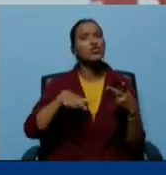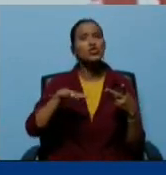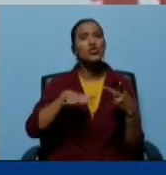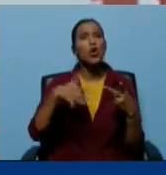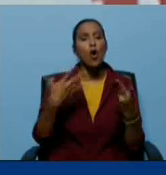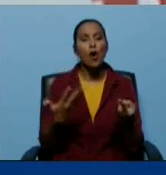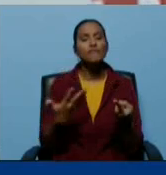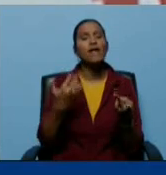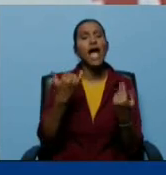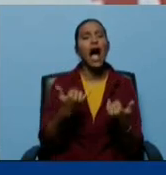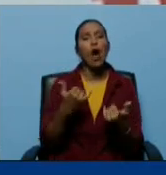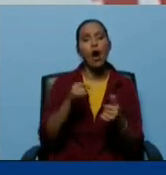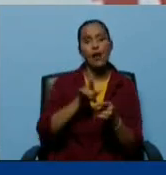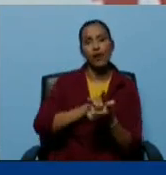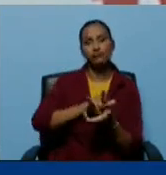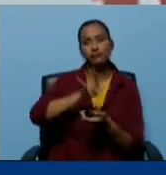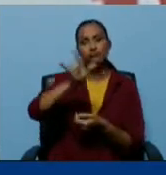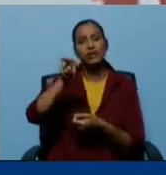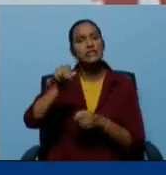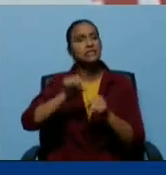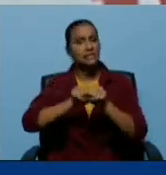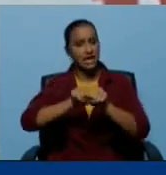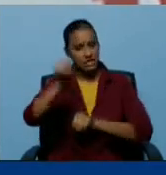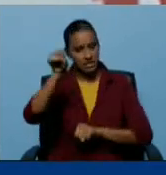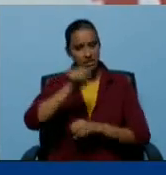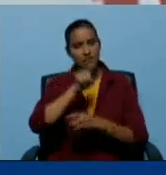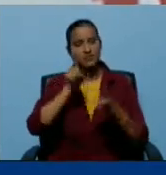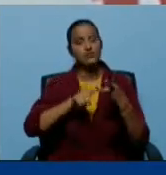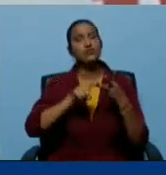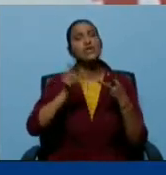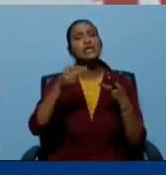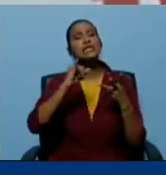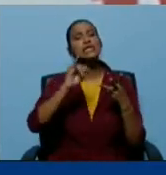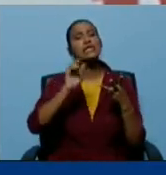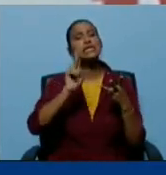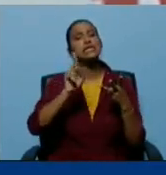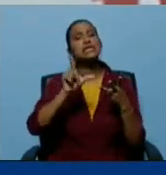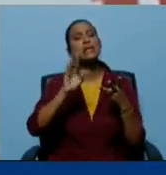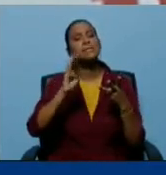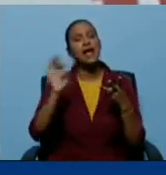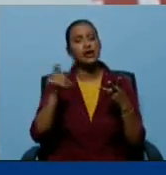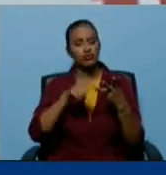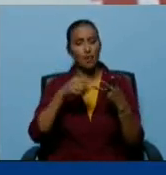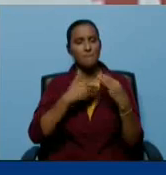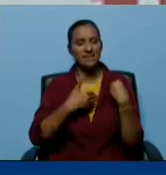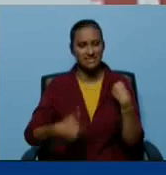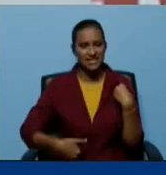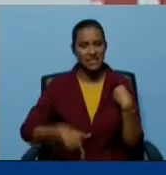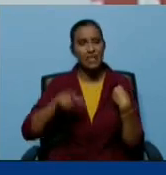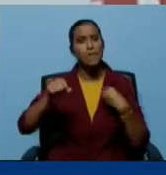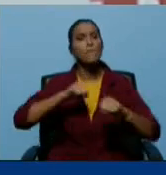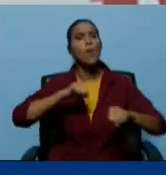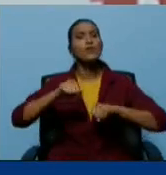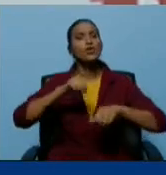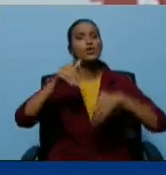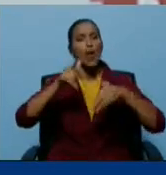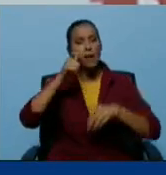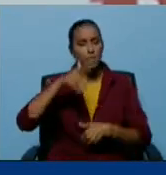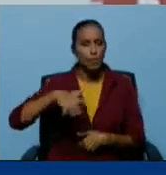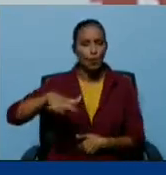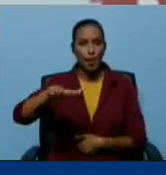estaba en San Cristóbal, y Gilberto Jiménez, presidente del Movimiento Electoral del Pueblo. Mi